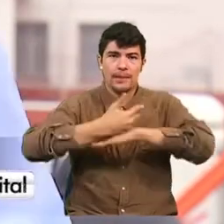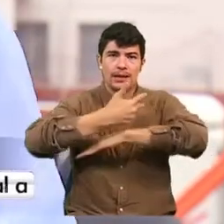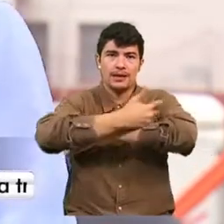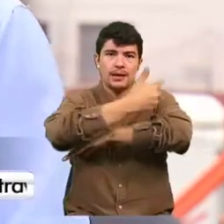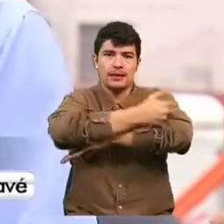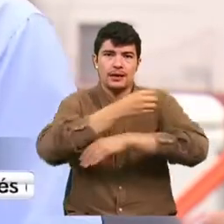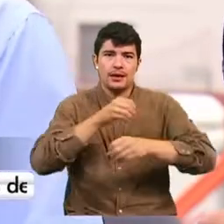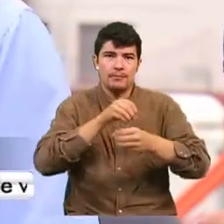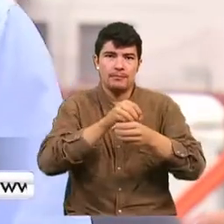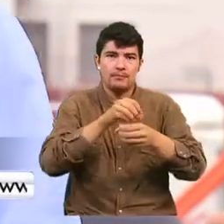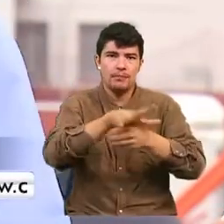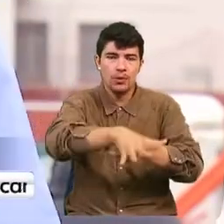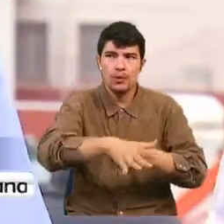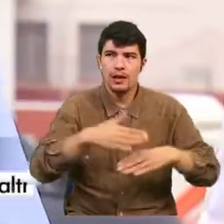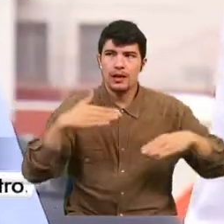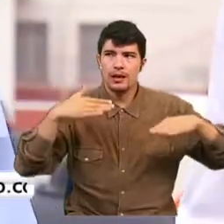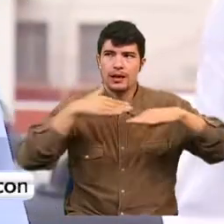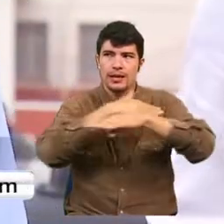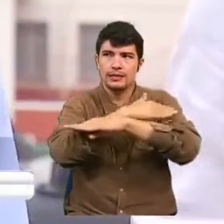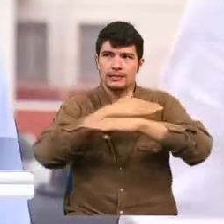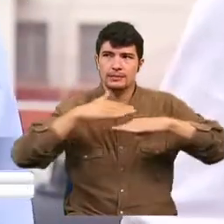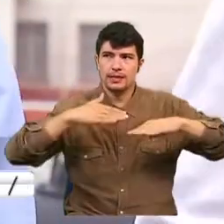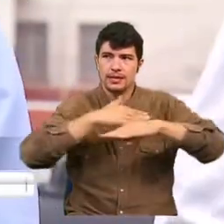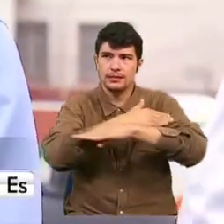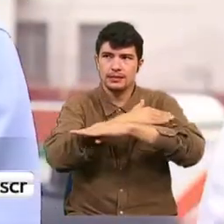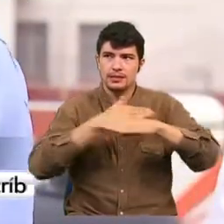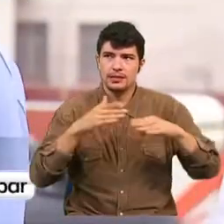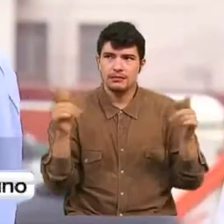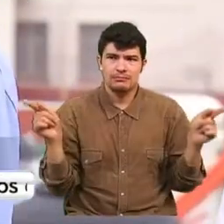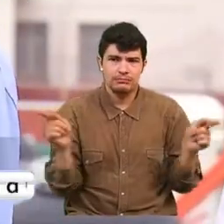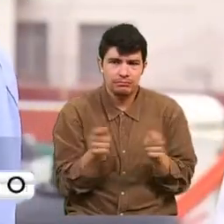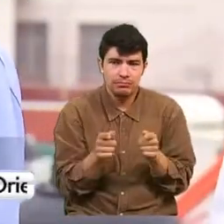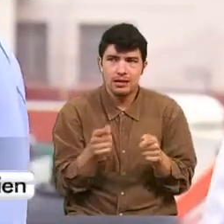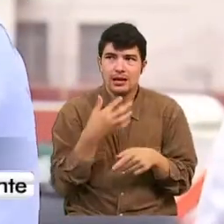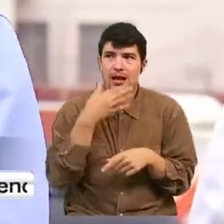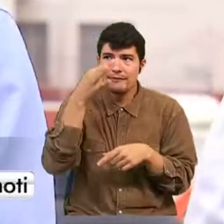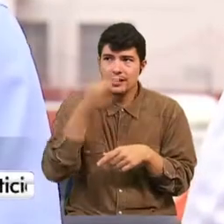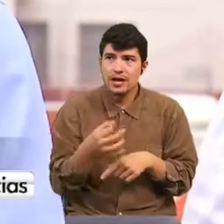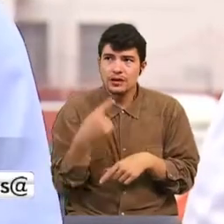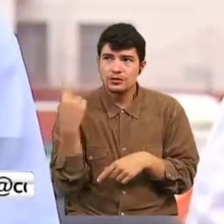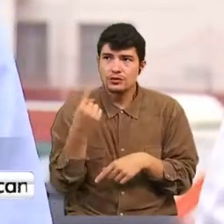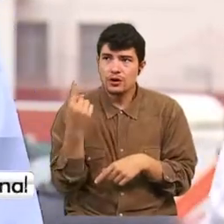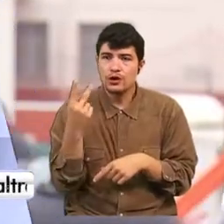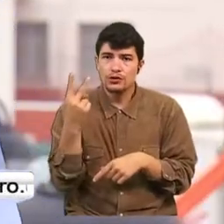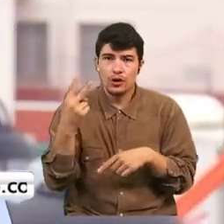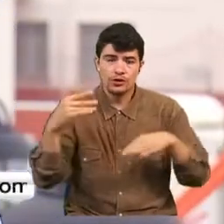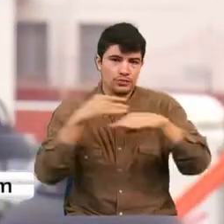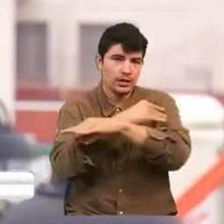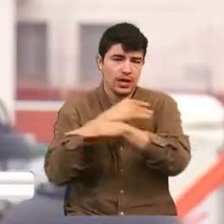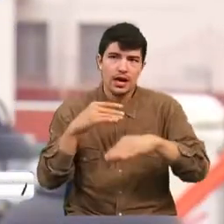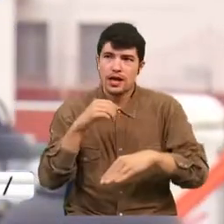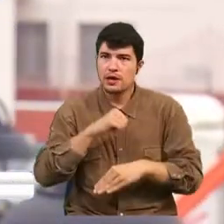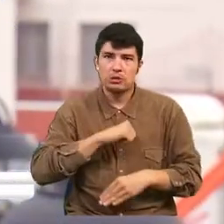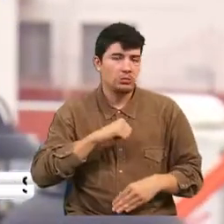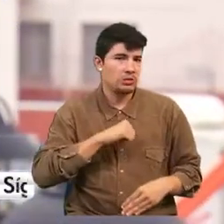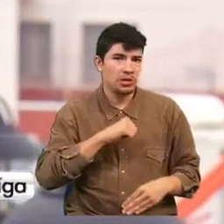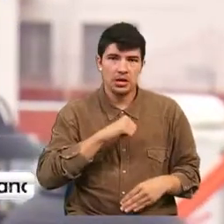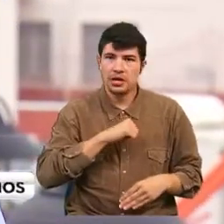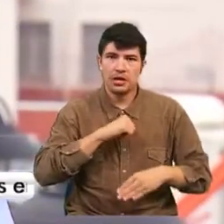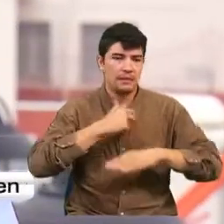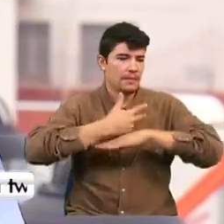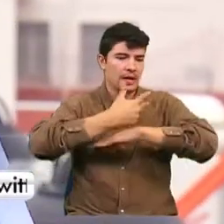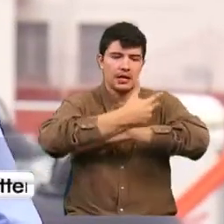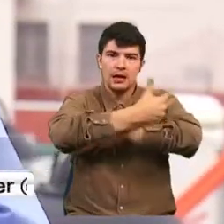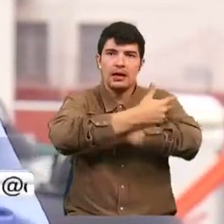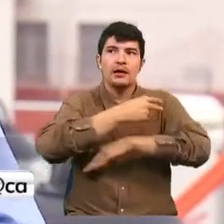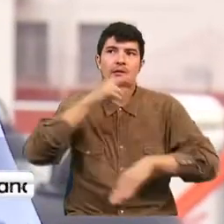público. Las vías son escasas, la verdad, solamente tenemos esas dos vías y no contamos con parqueaderos